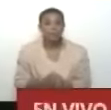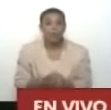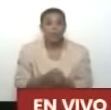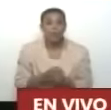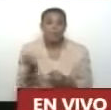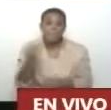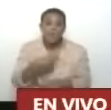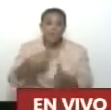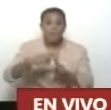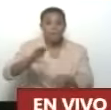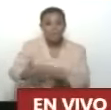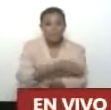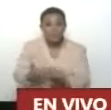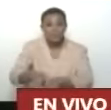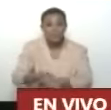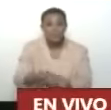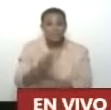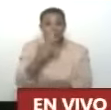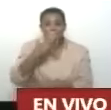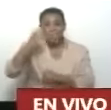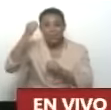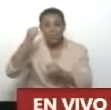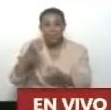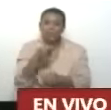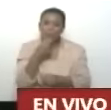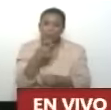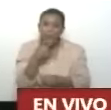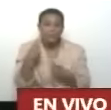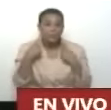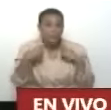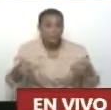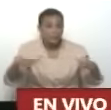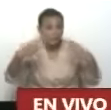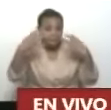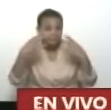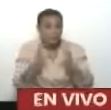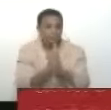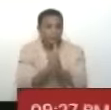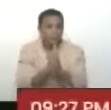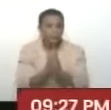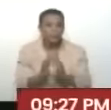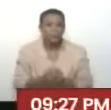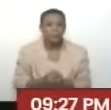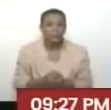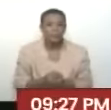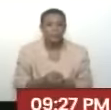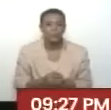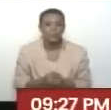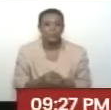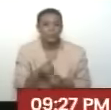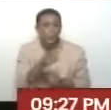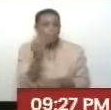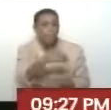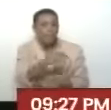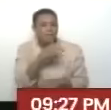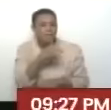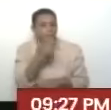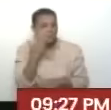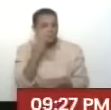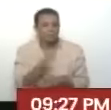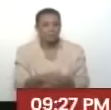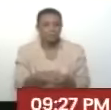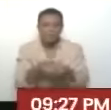Más Música, que está bello, no se lo pierdan, Yusmalvi. ¿Tú tienes algo que decir? Sí,